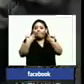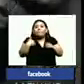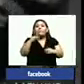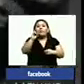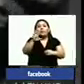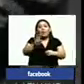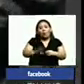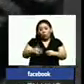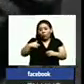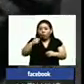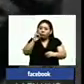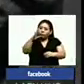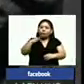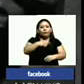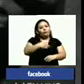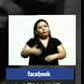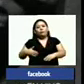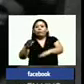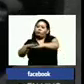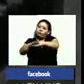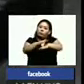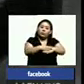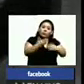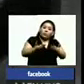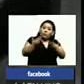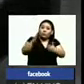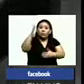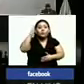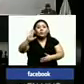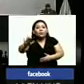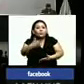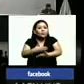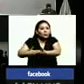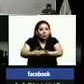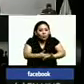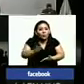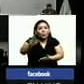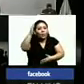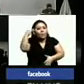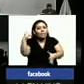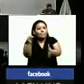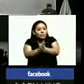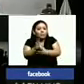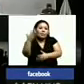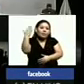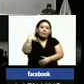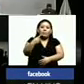anunció que ayudará a los hijos y a las esposas de los policías fallecidos